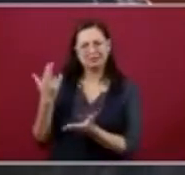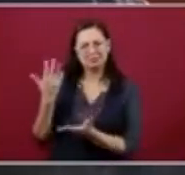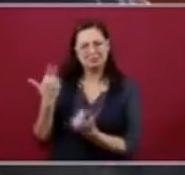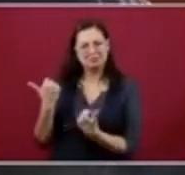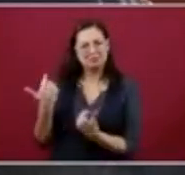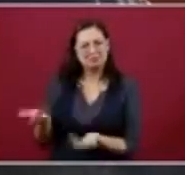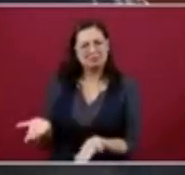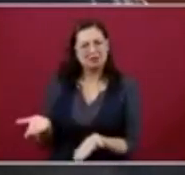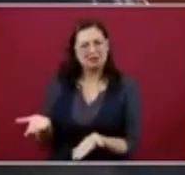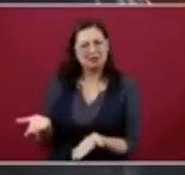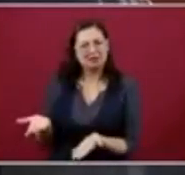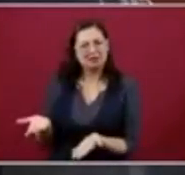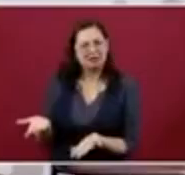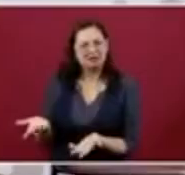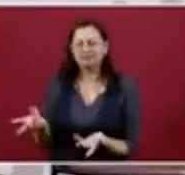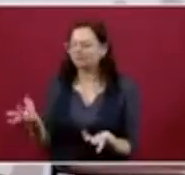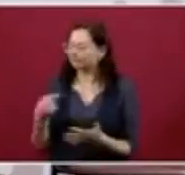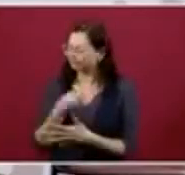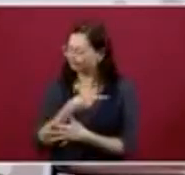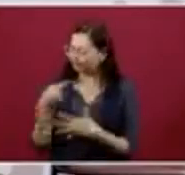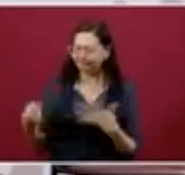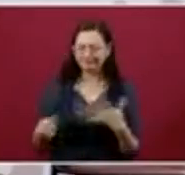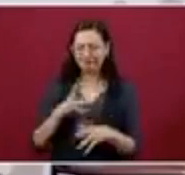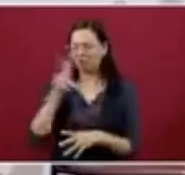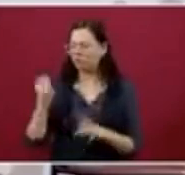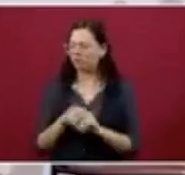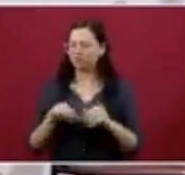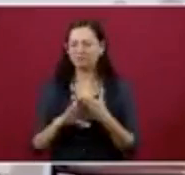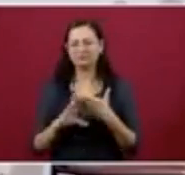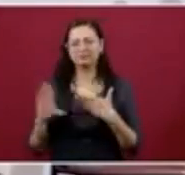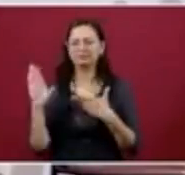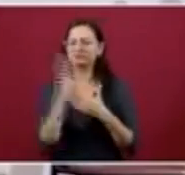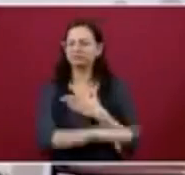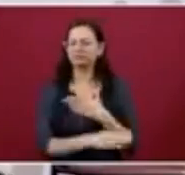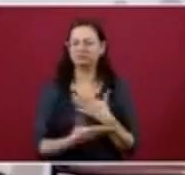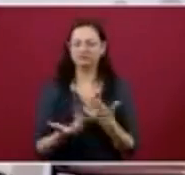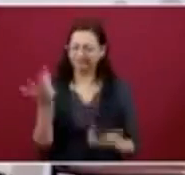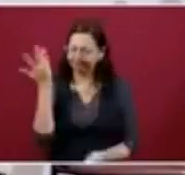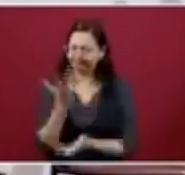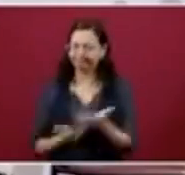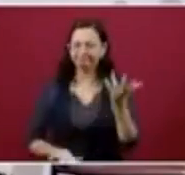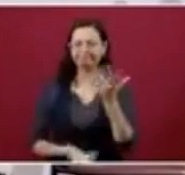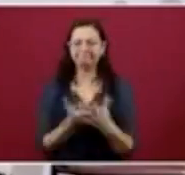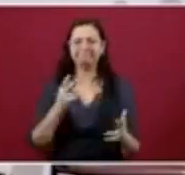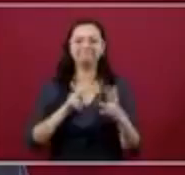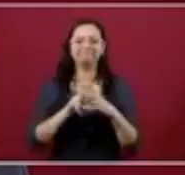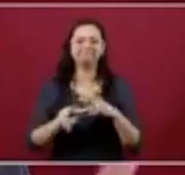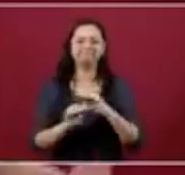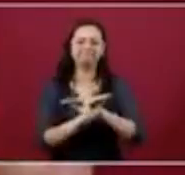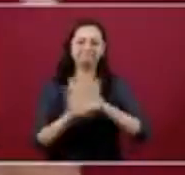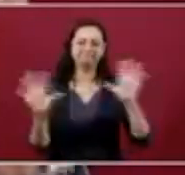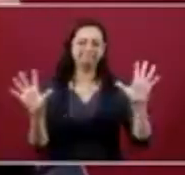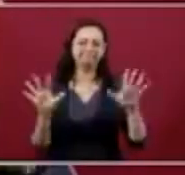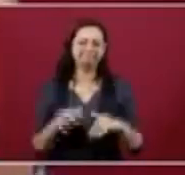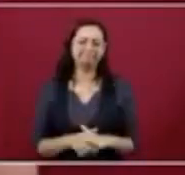tenemos que evitar todo eso y transparentarlo, lo que